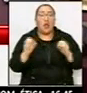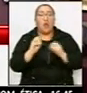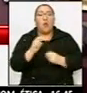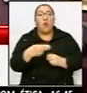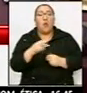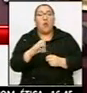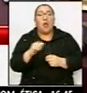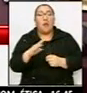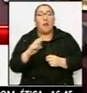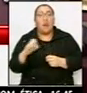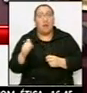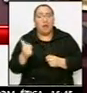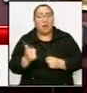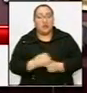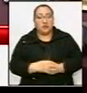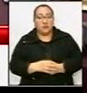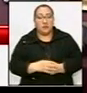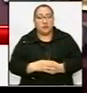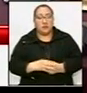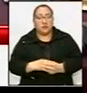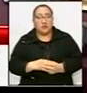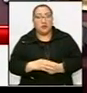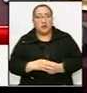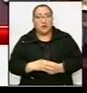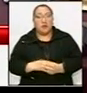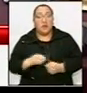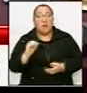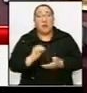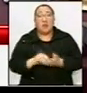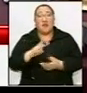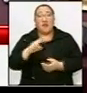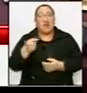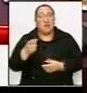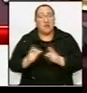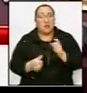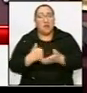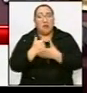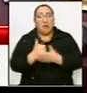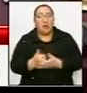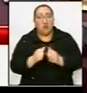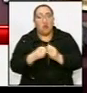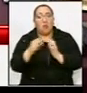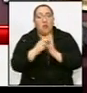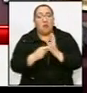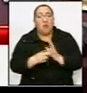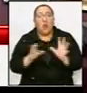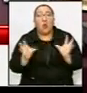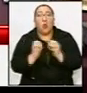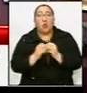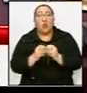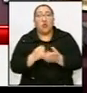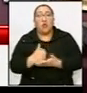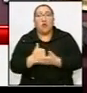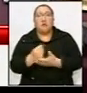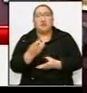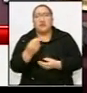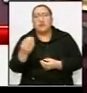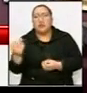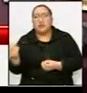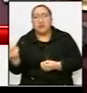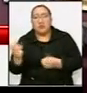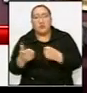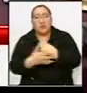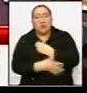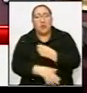Huancabamba, ¿no? Más de 20.000 beneficiarios del programa Juntos. Y todos ellos